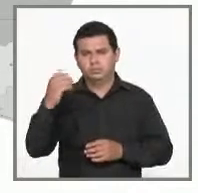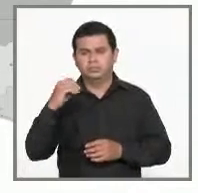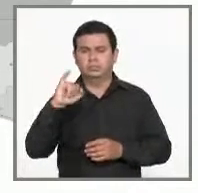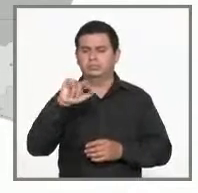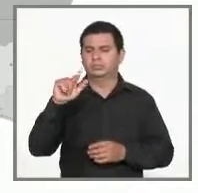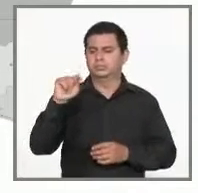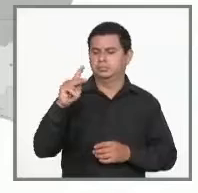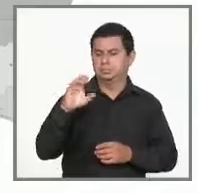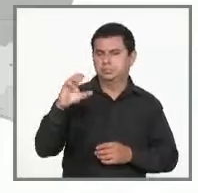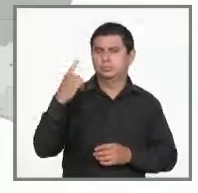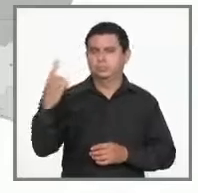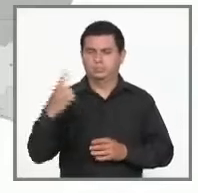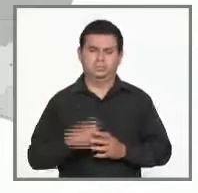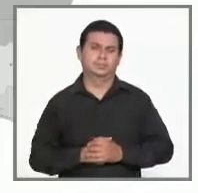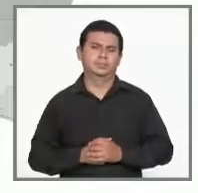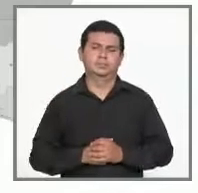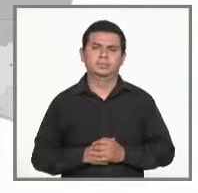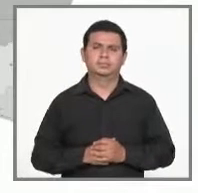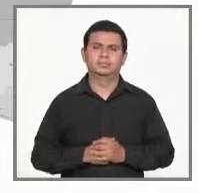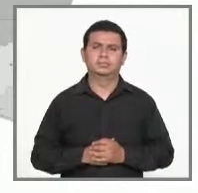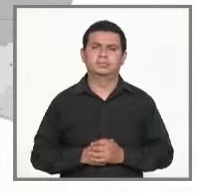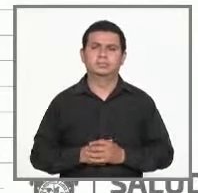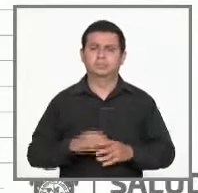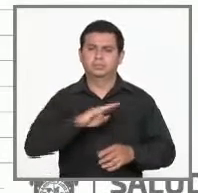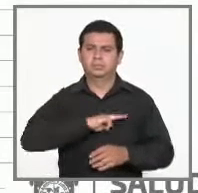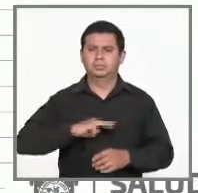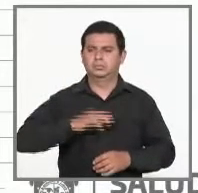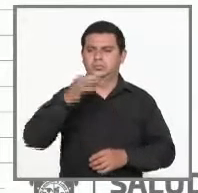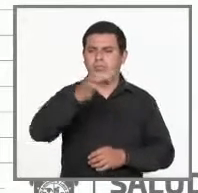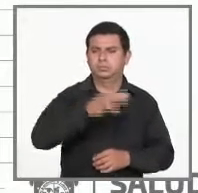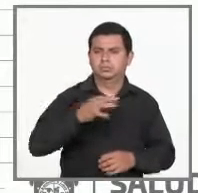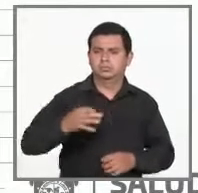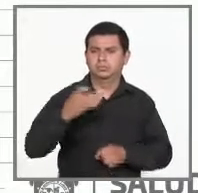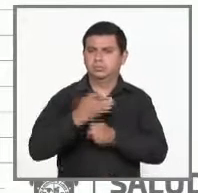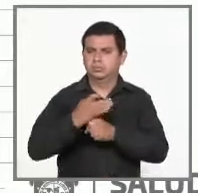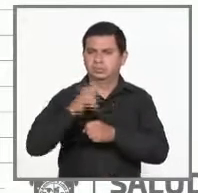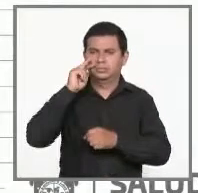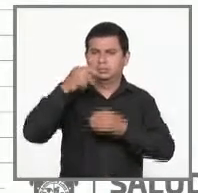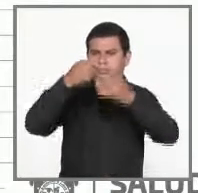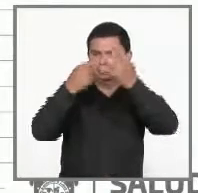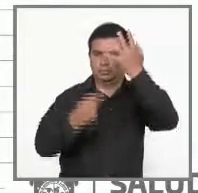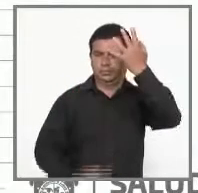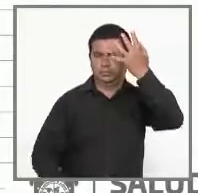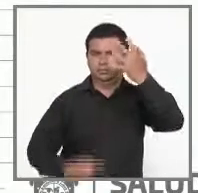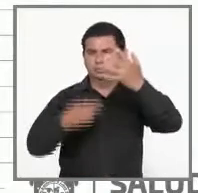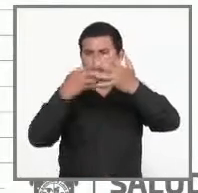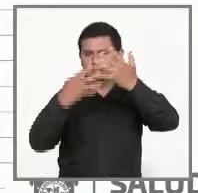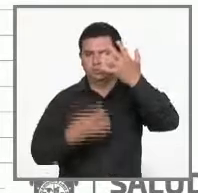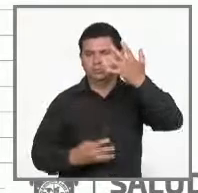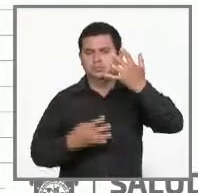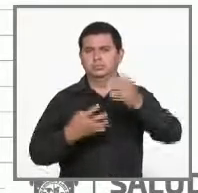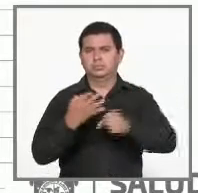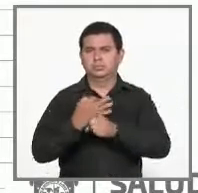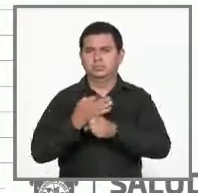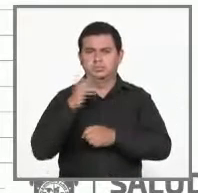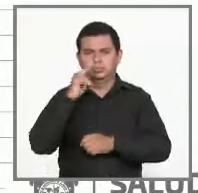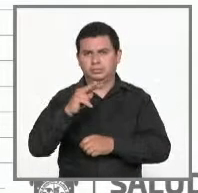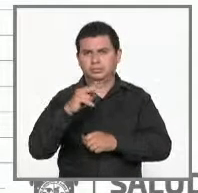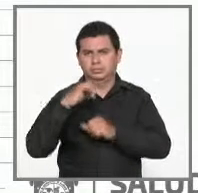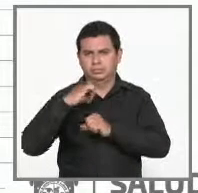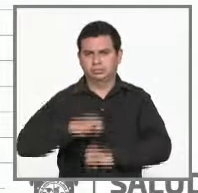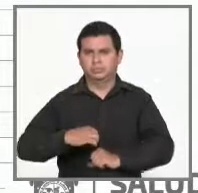también un de los positivos por municipio en este momento prevalece a la cabeza en la jurista